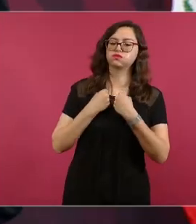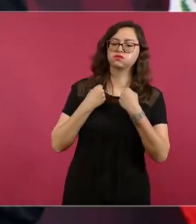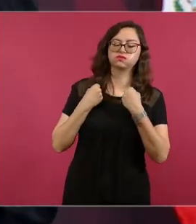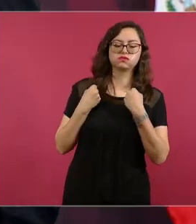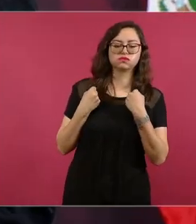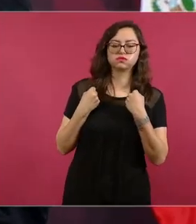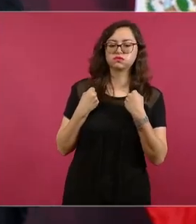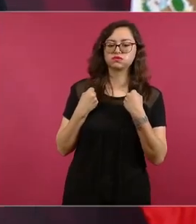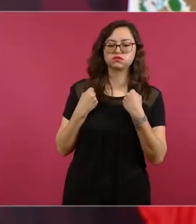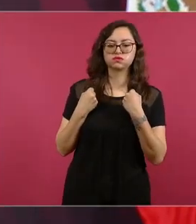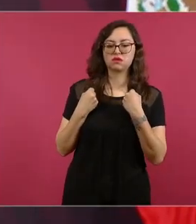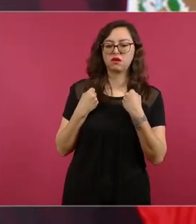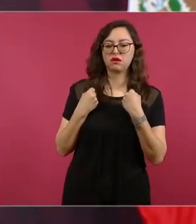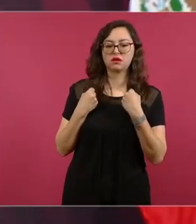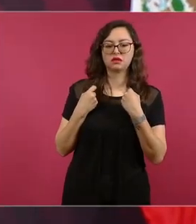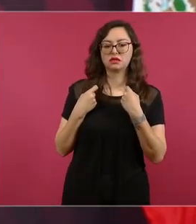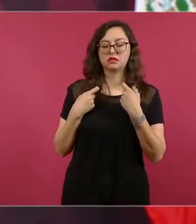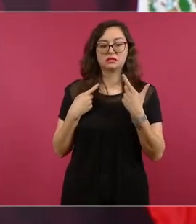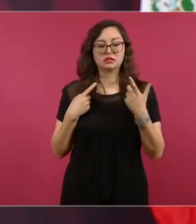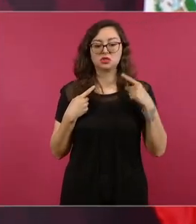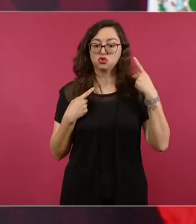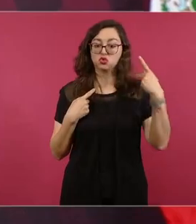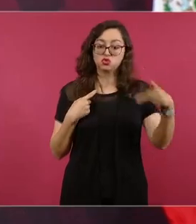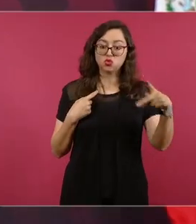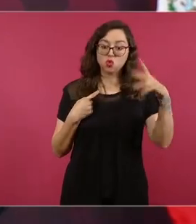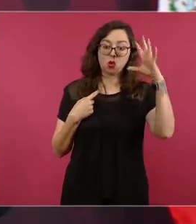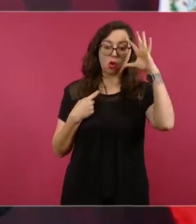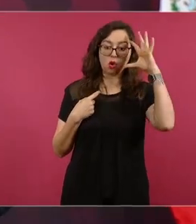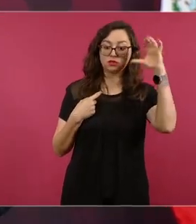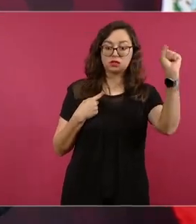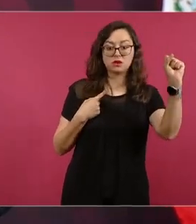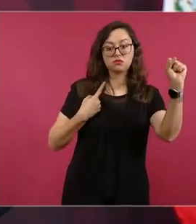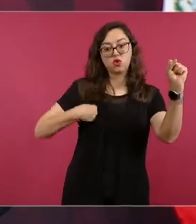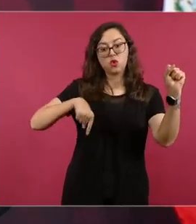de concepciones ya